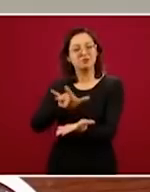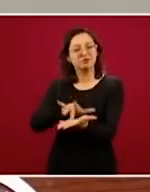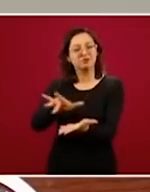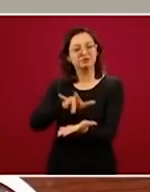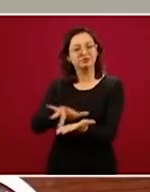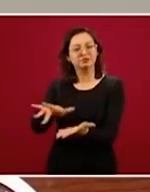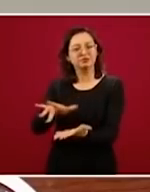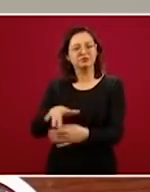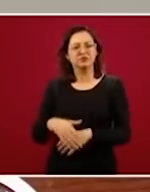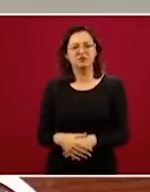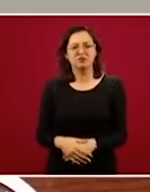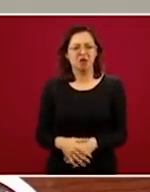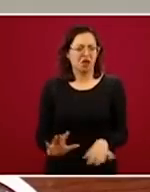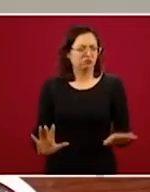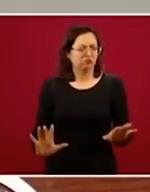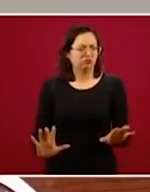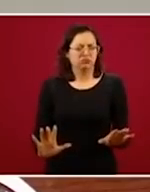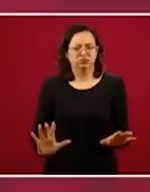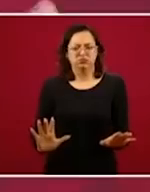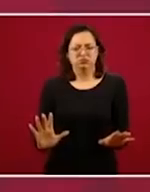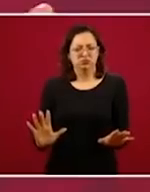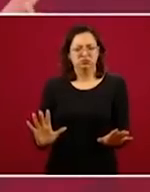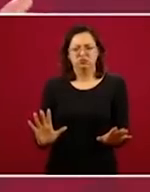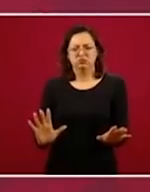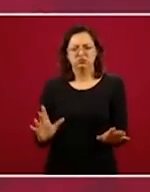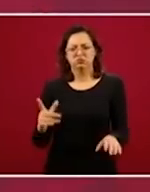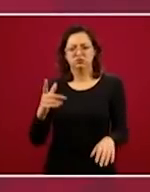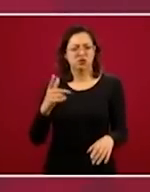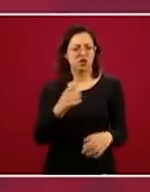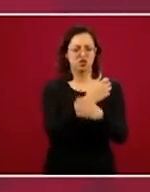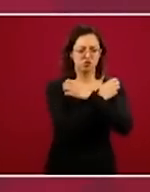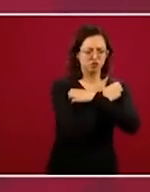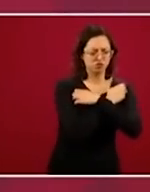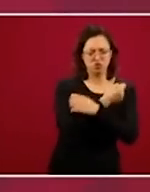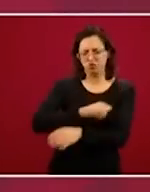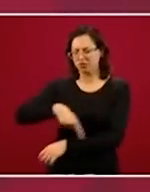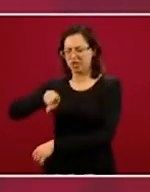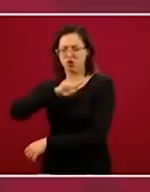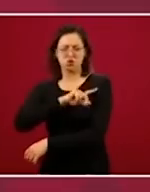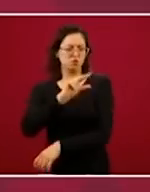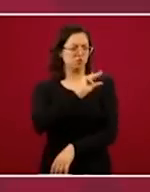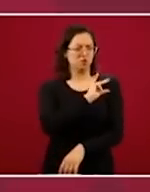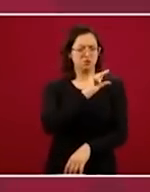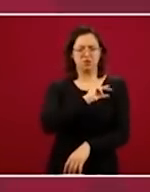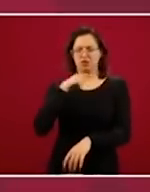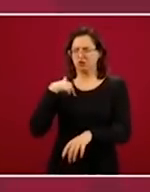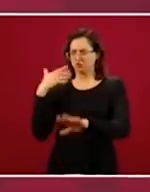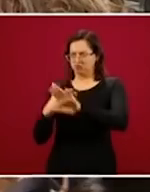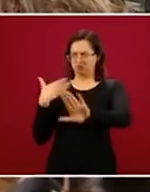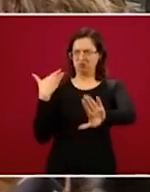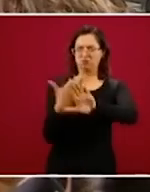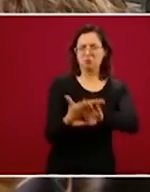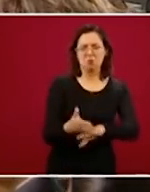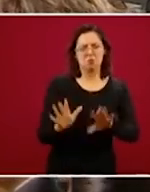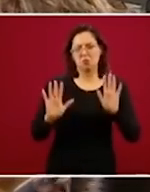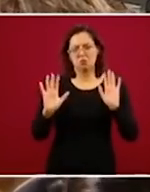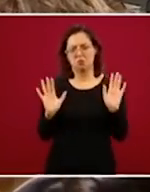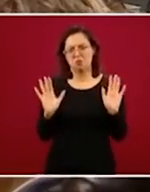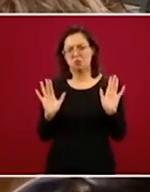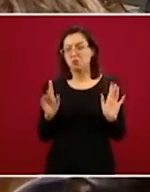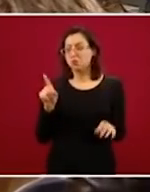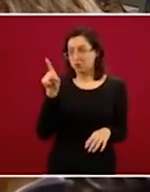yo no estoy en contra de eso lo mismo en el caso de la educación el que tiene para pagar